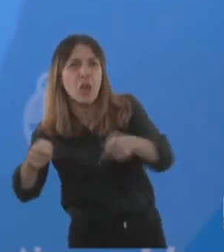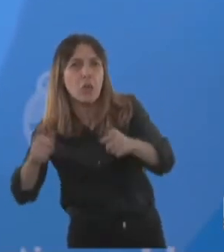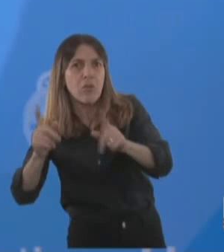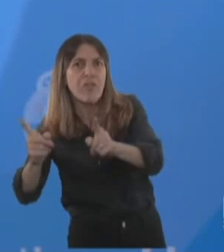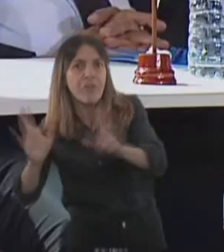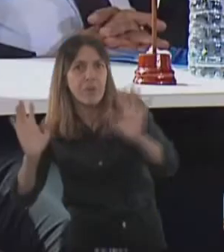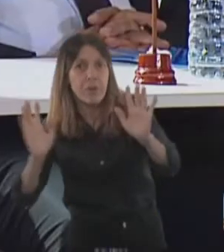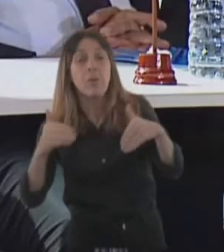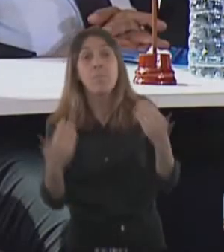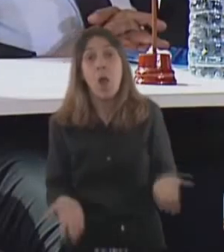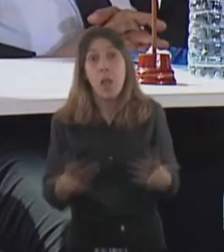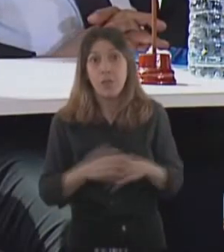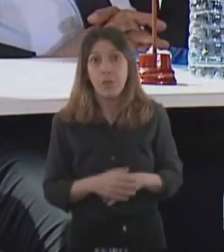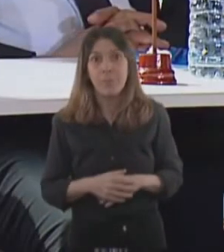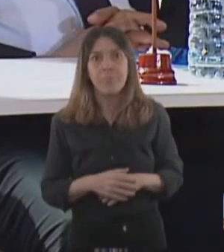Estamos ante